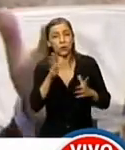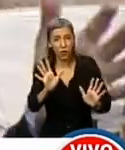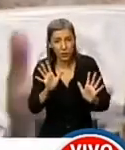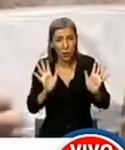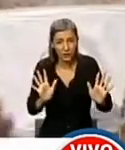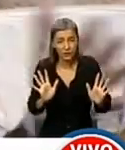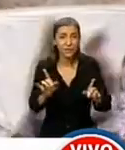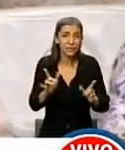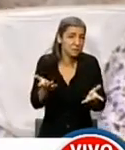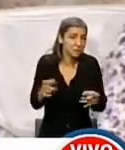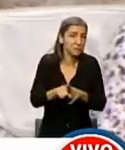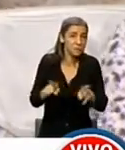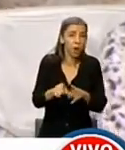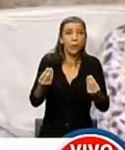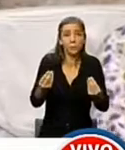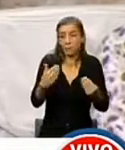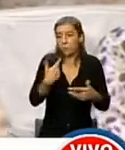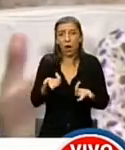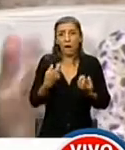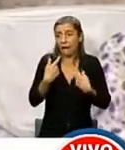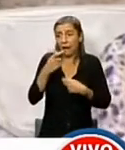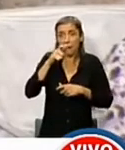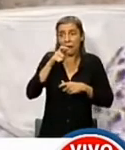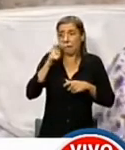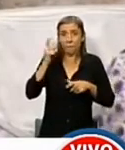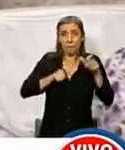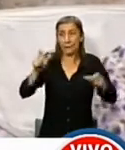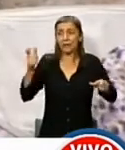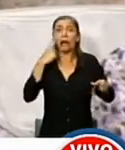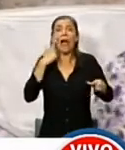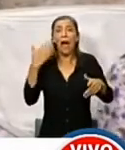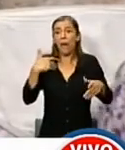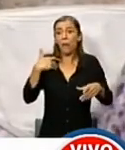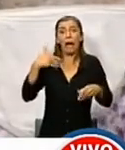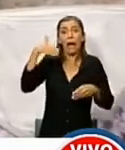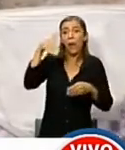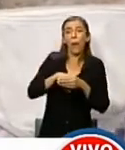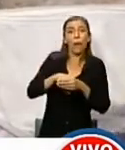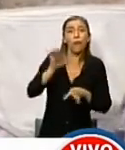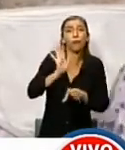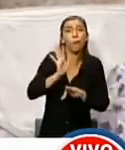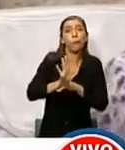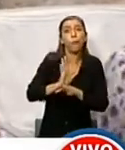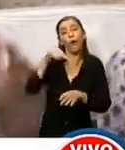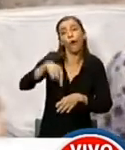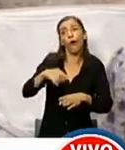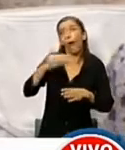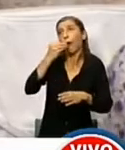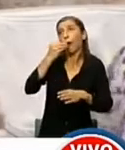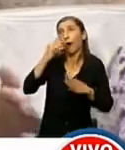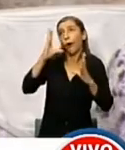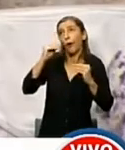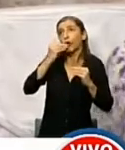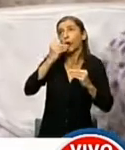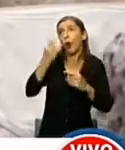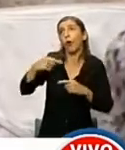sentar a cuatro lobos y una gallina y que voten a ver qué comen hoy a la noche por favor dejen